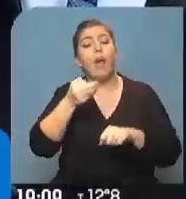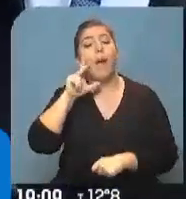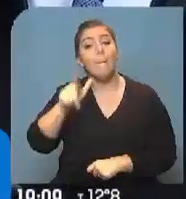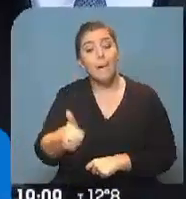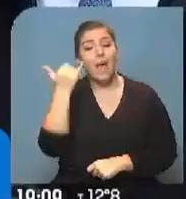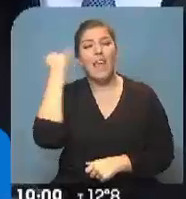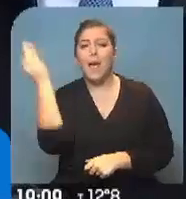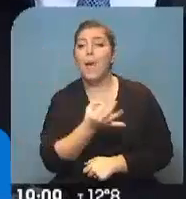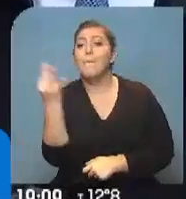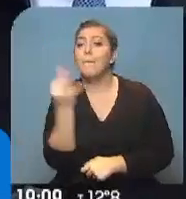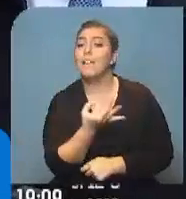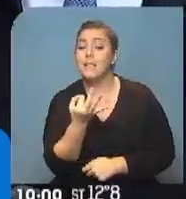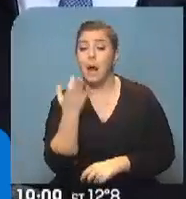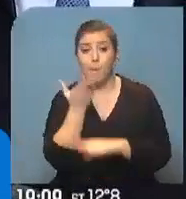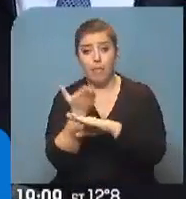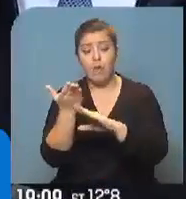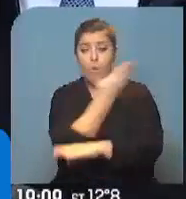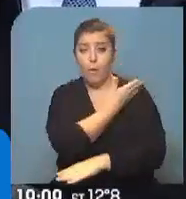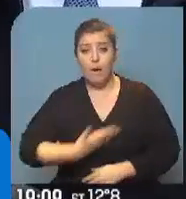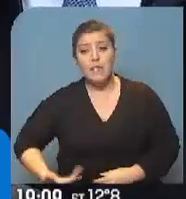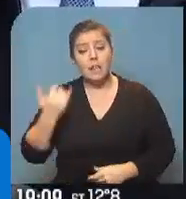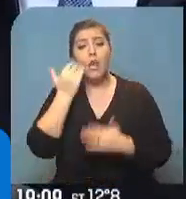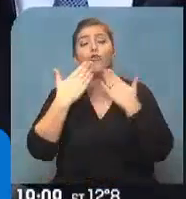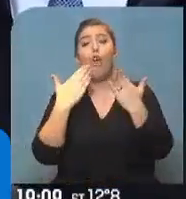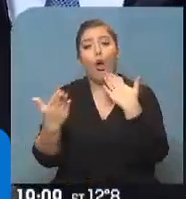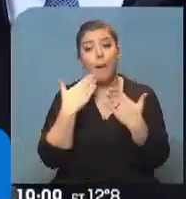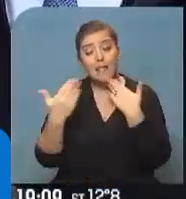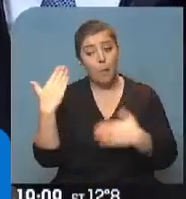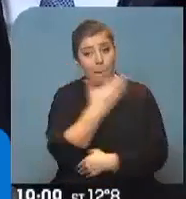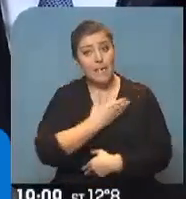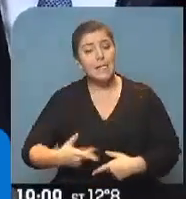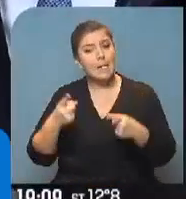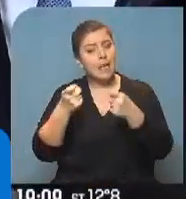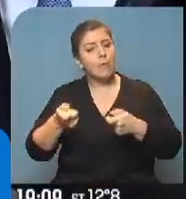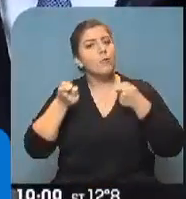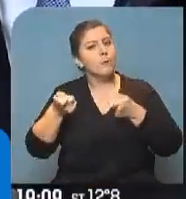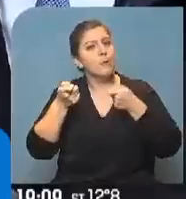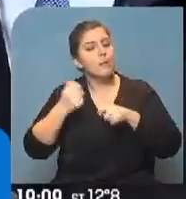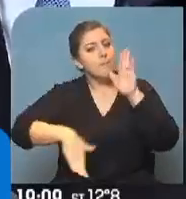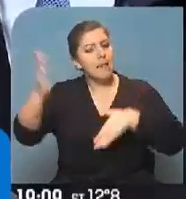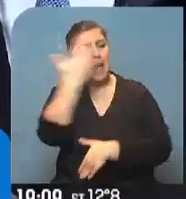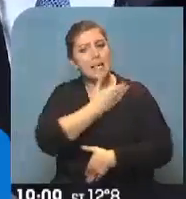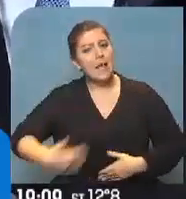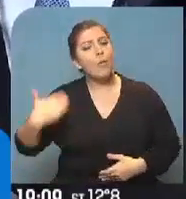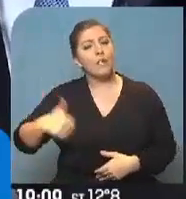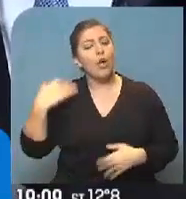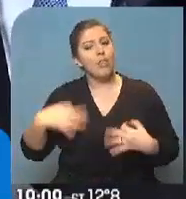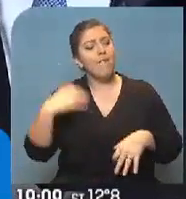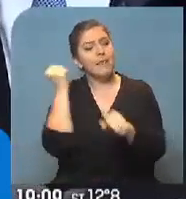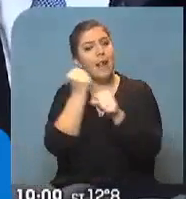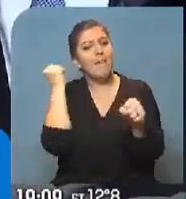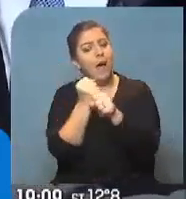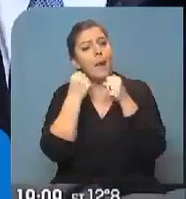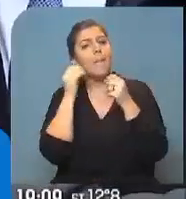específicamente le pedimos al presidente y conversamos que el presidente la necesidad de hacer más en que el estado argentino haga más para